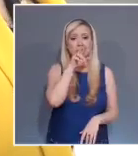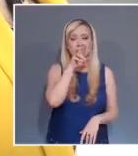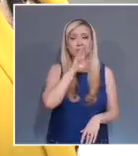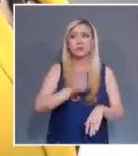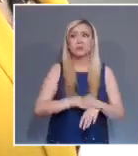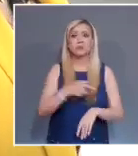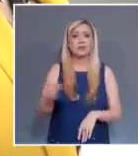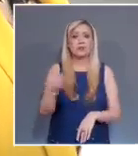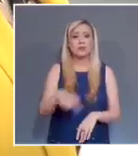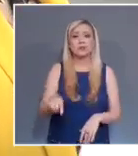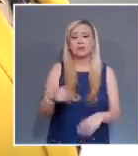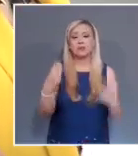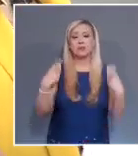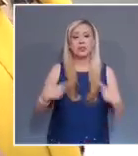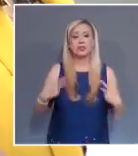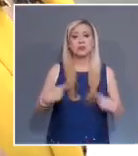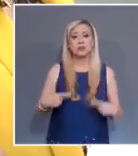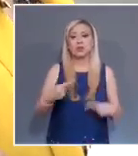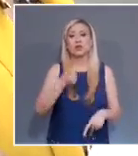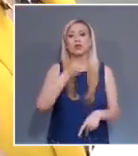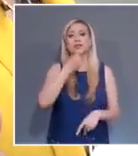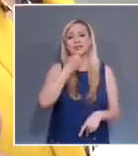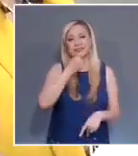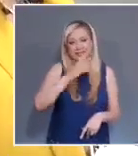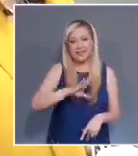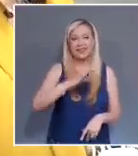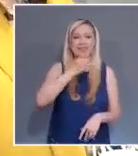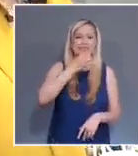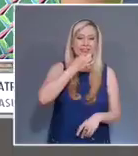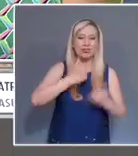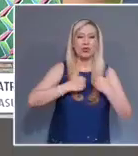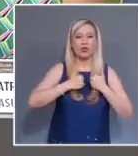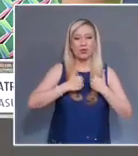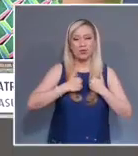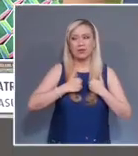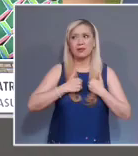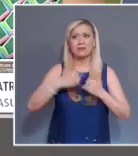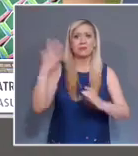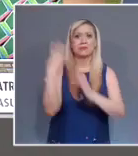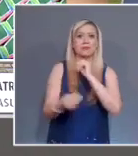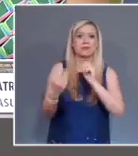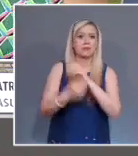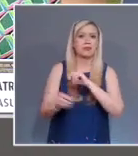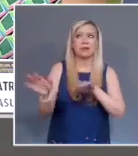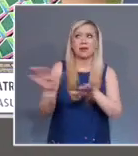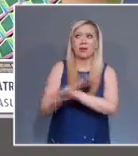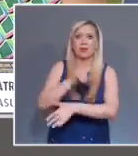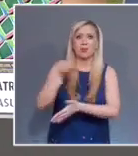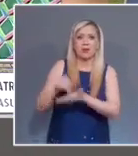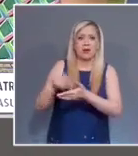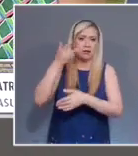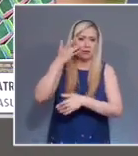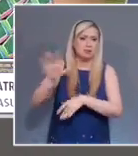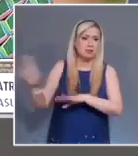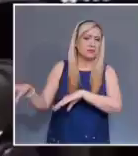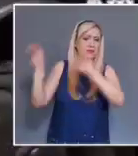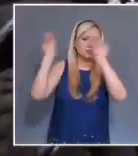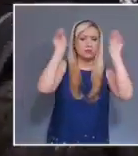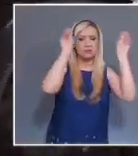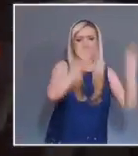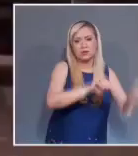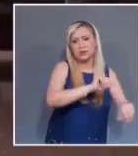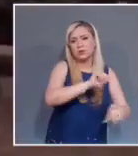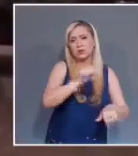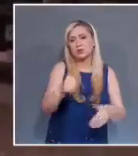forzado de niñas, niños y adolescentes. Resaltaron los factores de riesgo que están propiciando este fenómeno que afecta a las infancias,